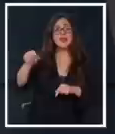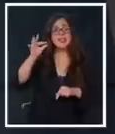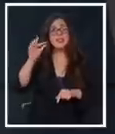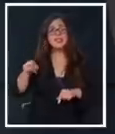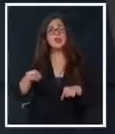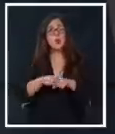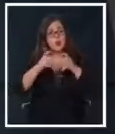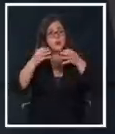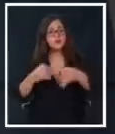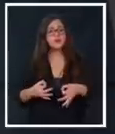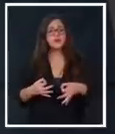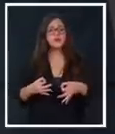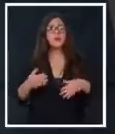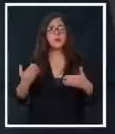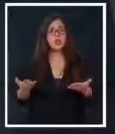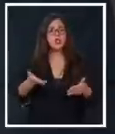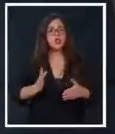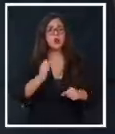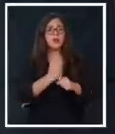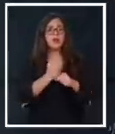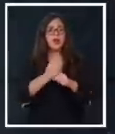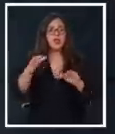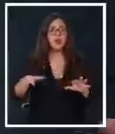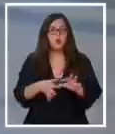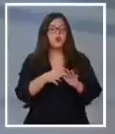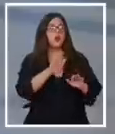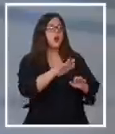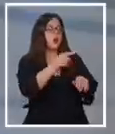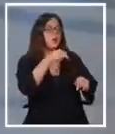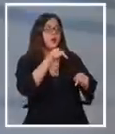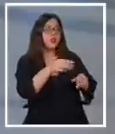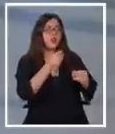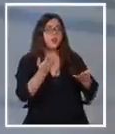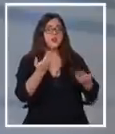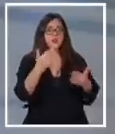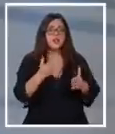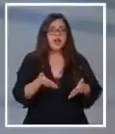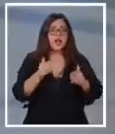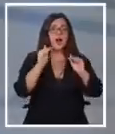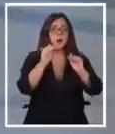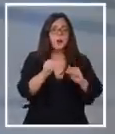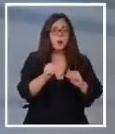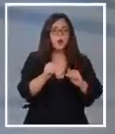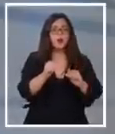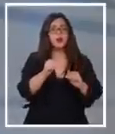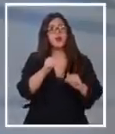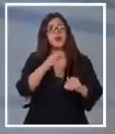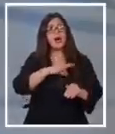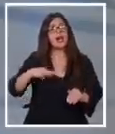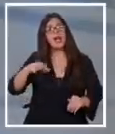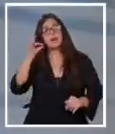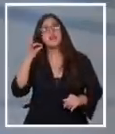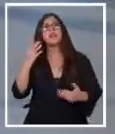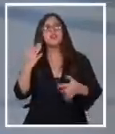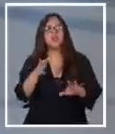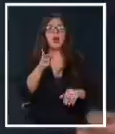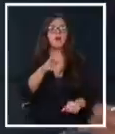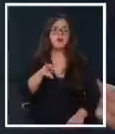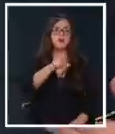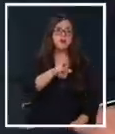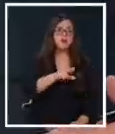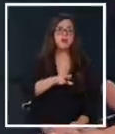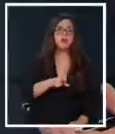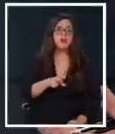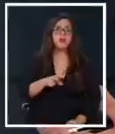consecuencia y por eso seguimos trabajamos un presente pero en este diseño directamente usted ya le entregó el apoyo al ministro ha hecho público lo ha hecho más de alguna vez y sigue